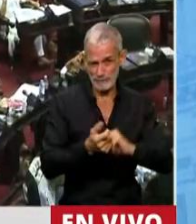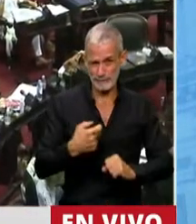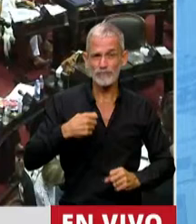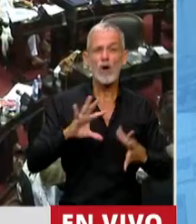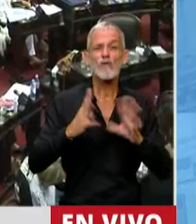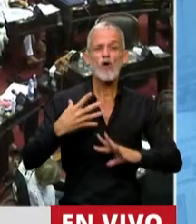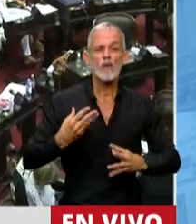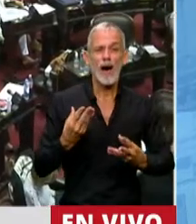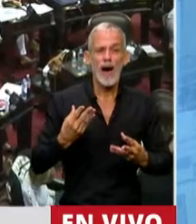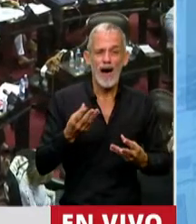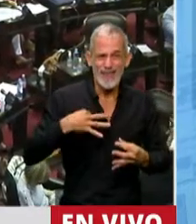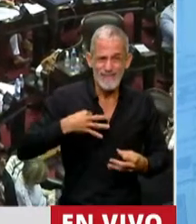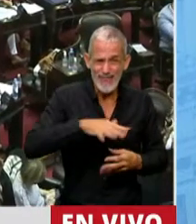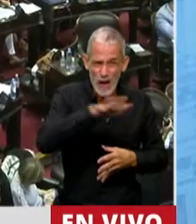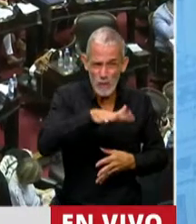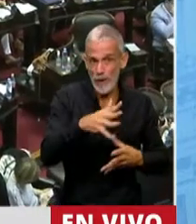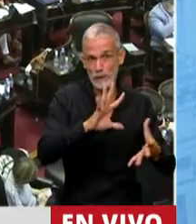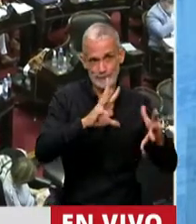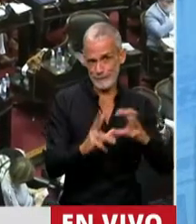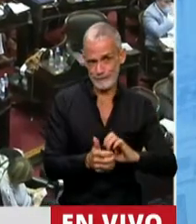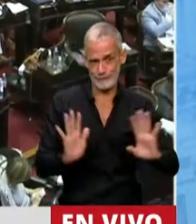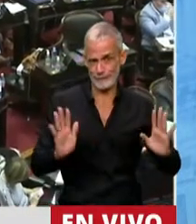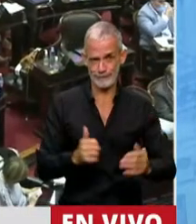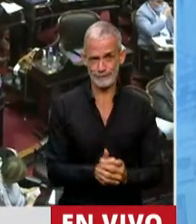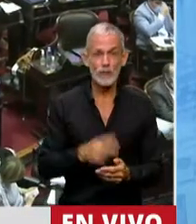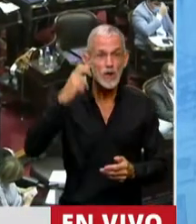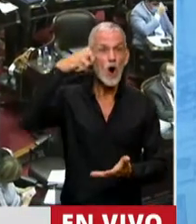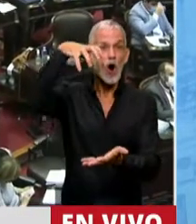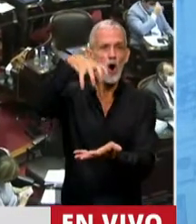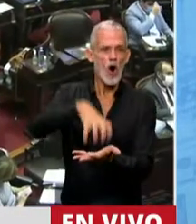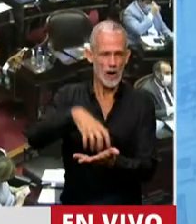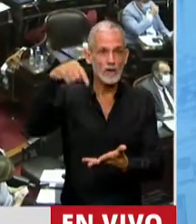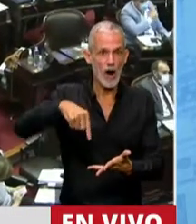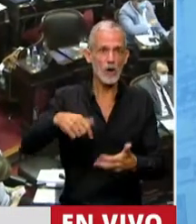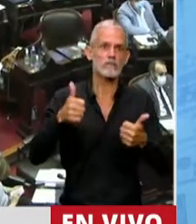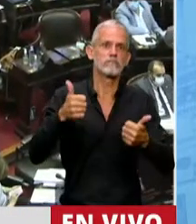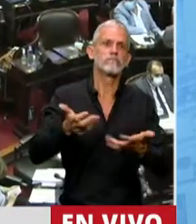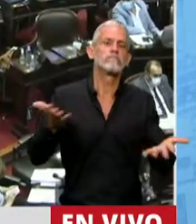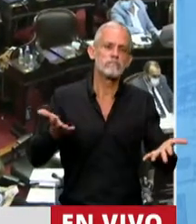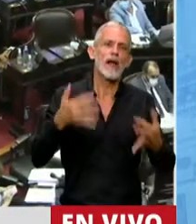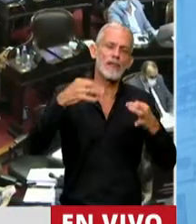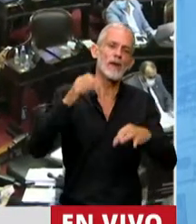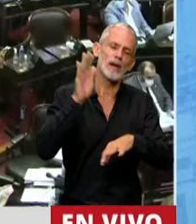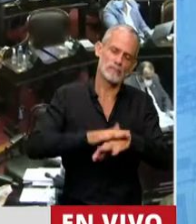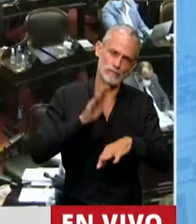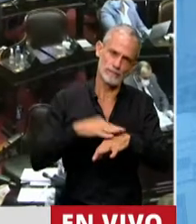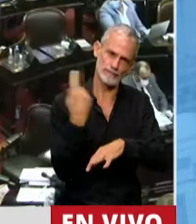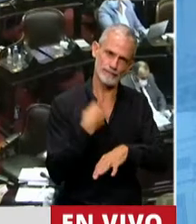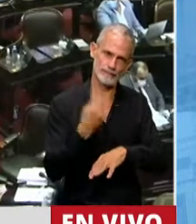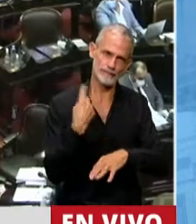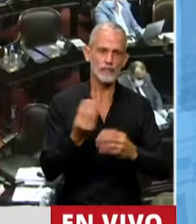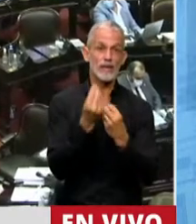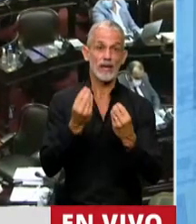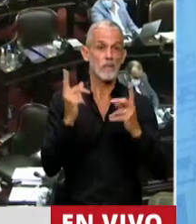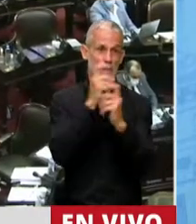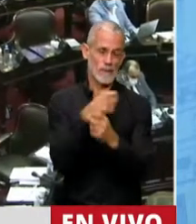pueblo. Entonces, en buena hora que como Congreso de la Nación empecemos a hacernos cargo de